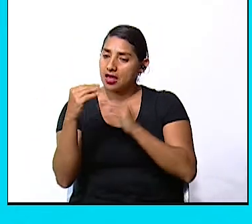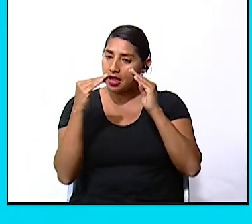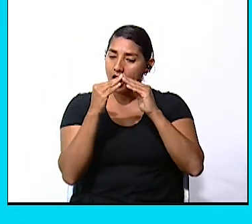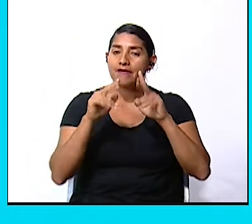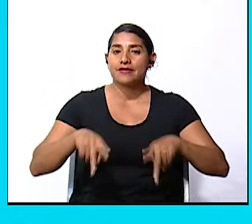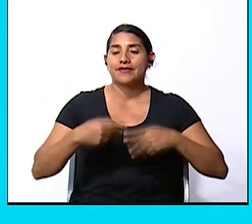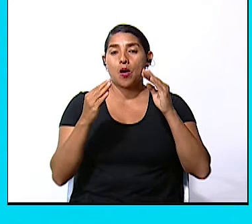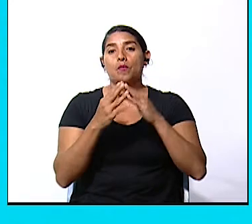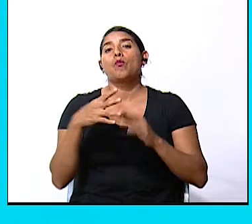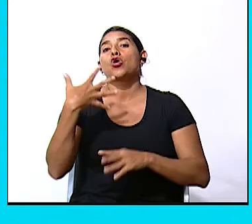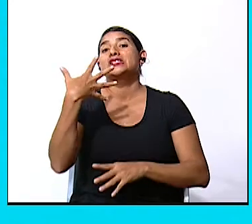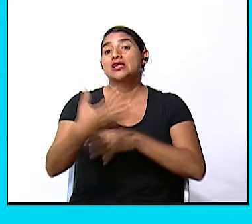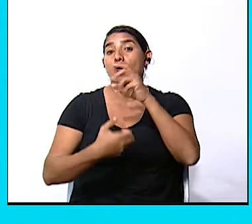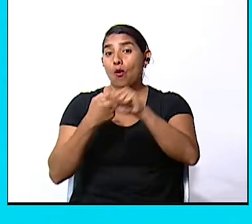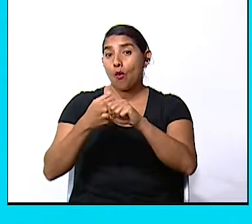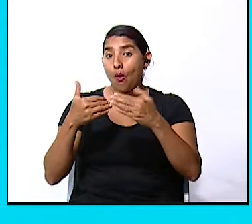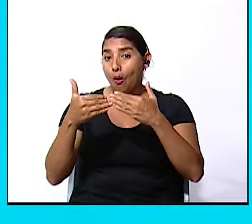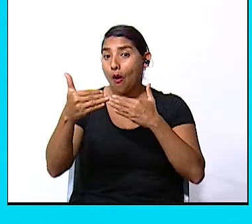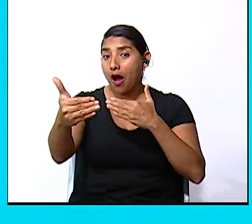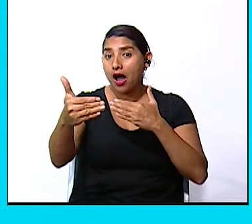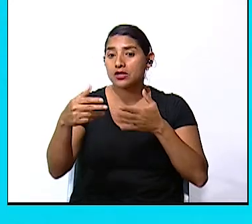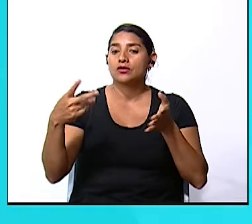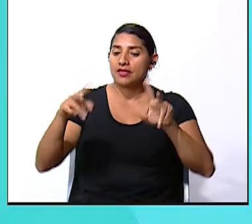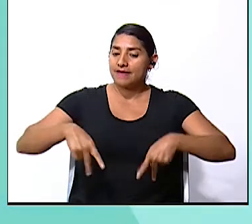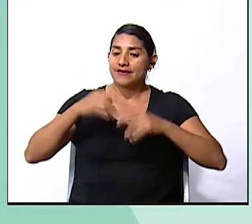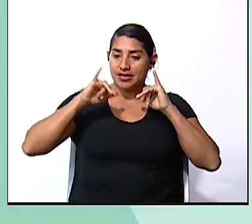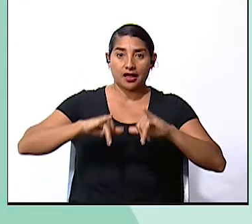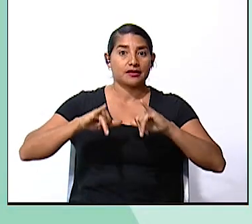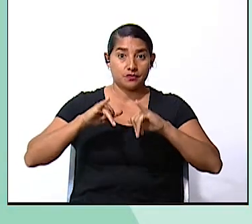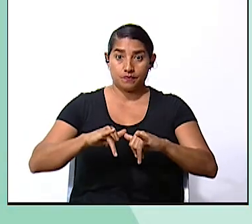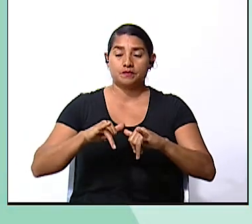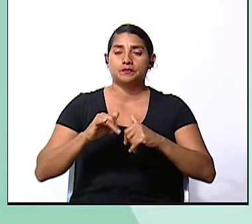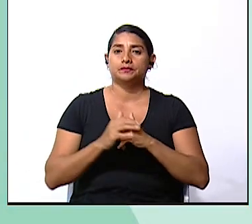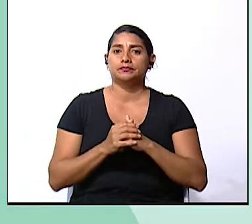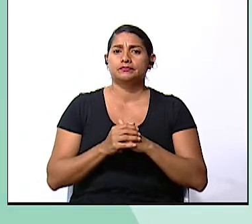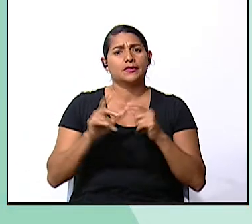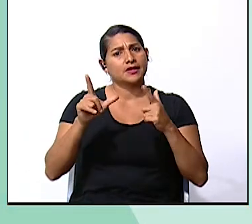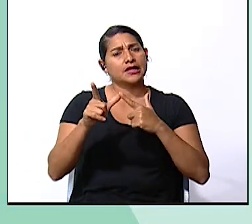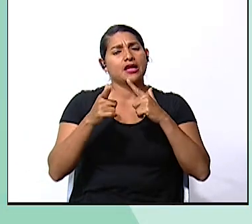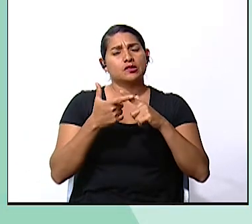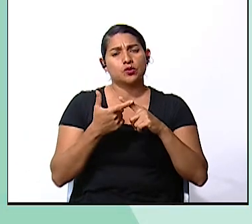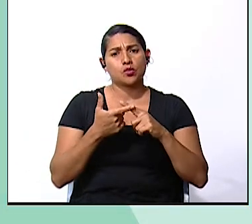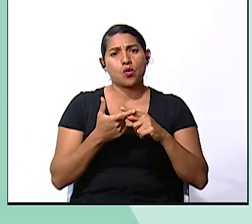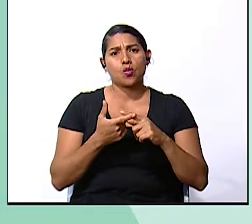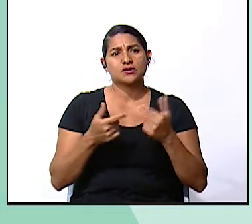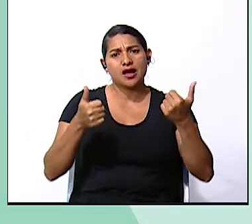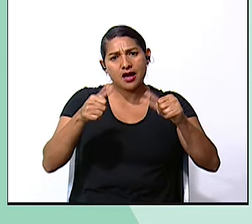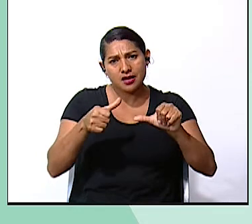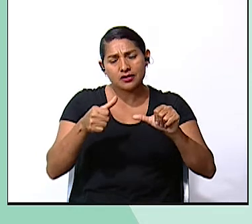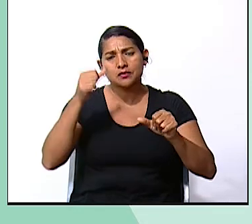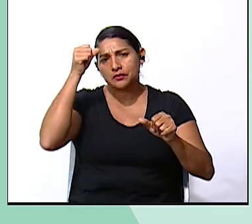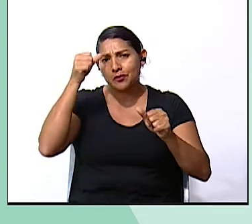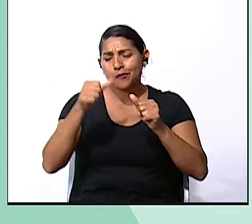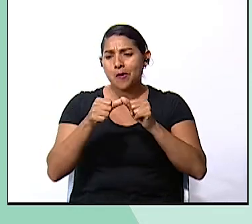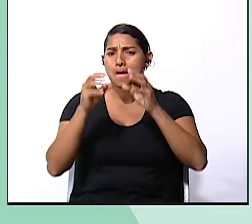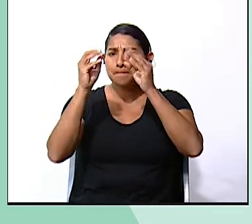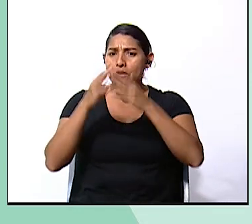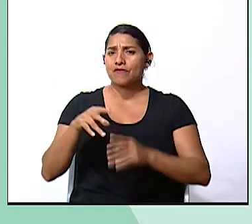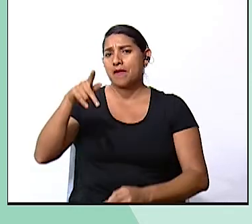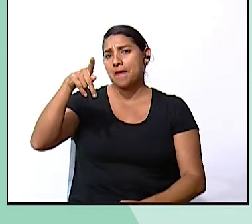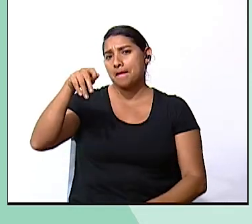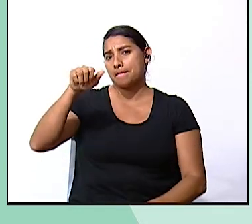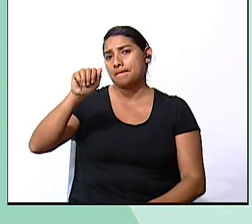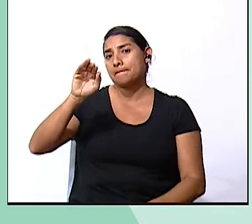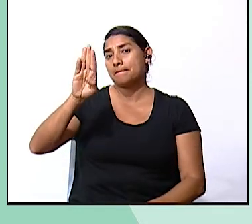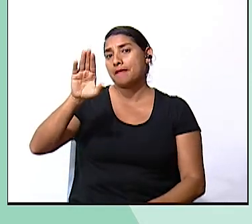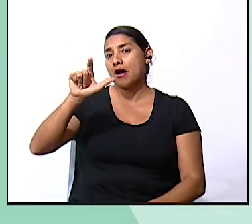por 5 años de residencia. Entonces, aquí tenemos al profe Pablo que